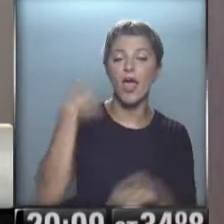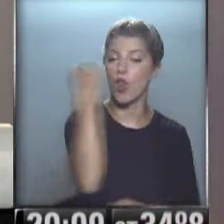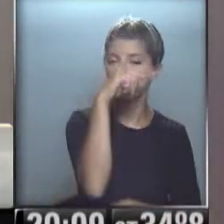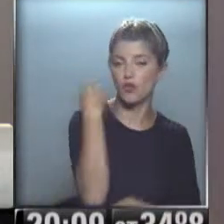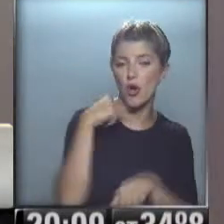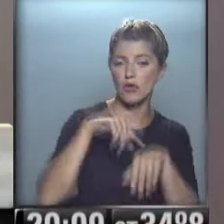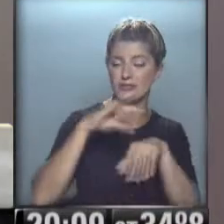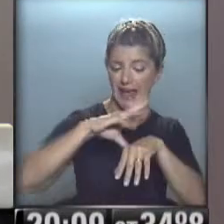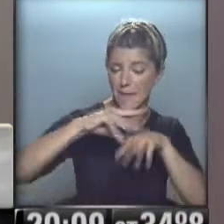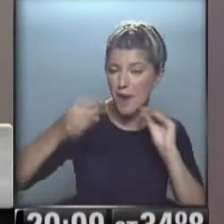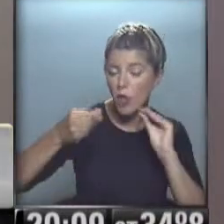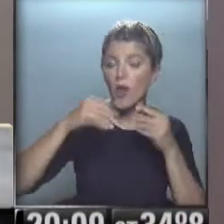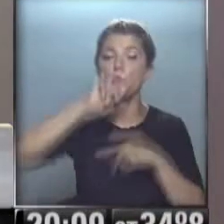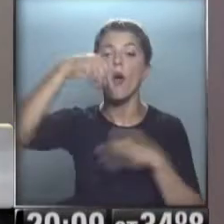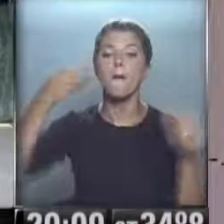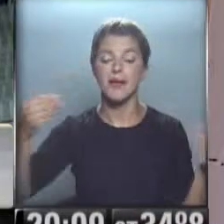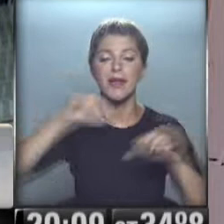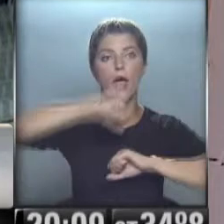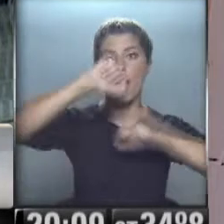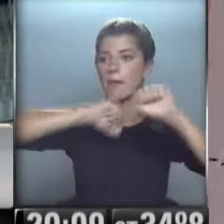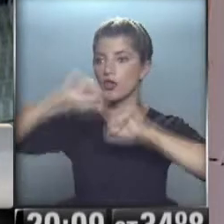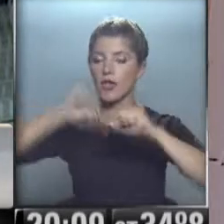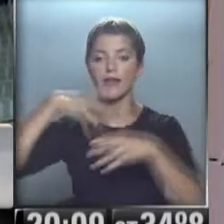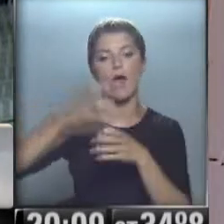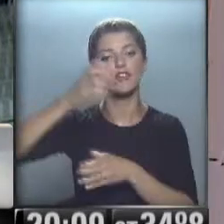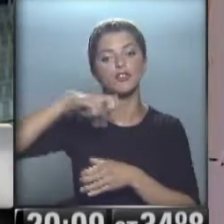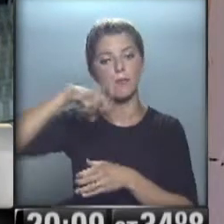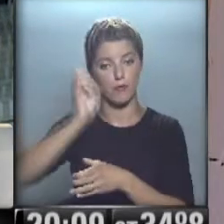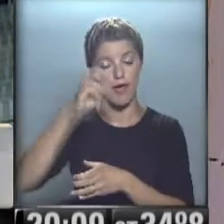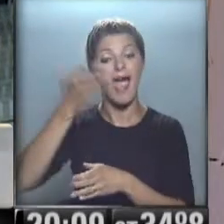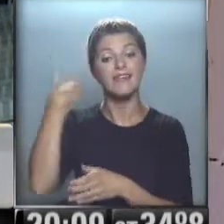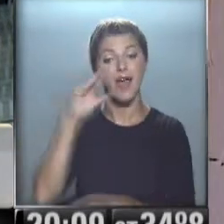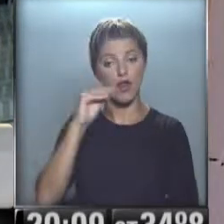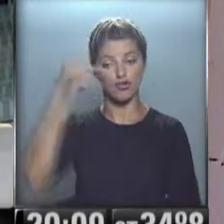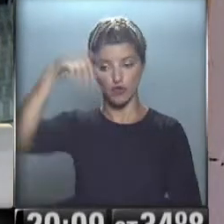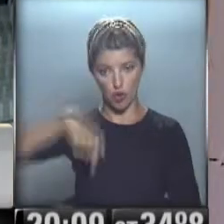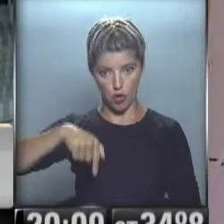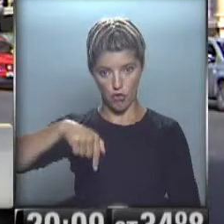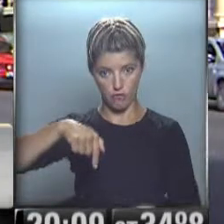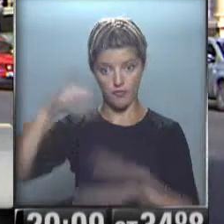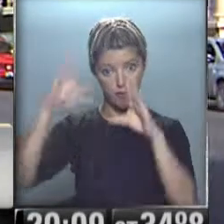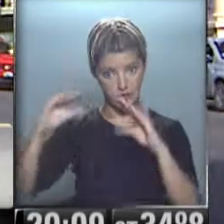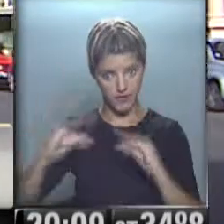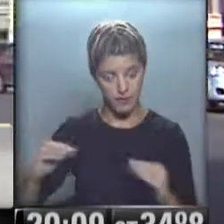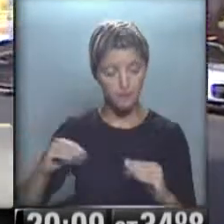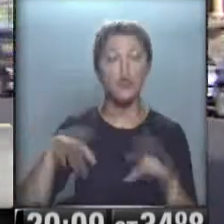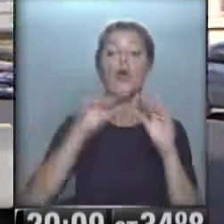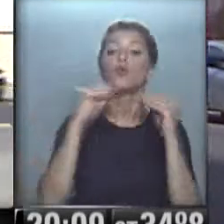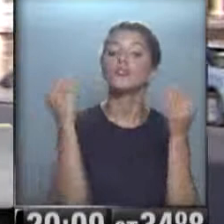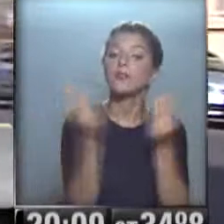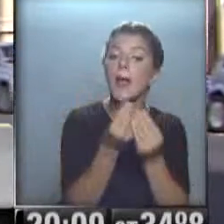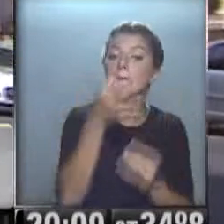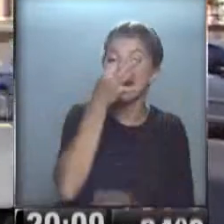el uso de pirotecnia y descorches de botellas durante los festejos de Nochebuena y Navidad. 26 pacientes